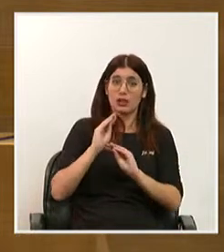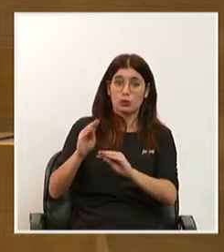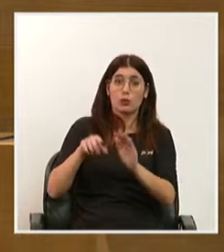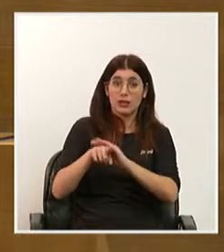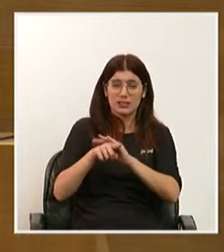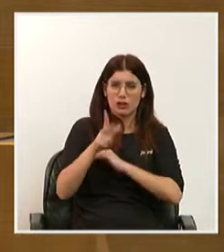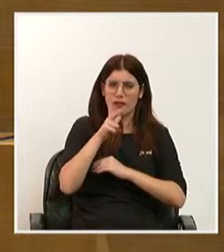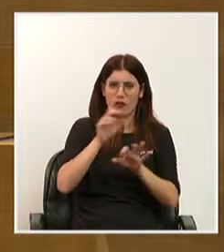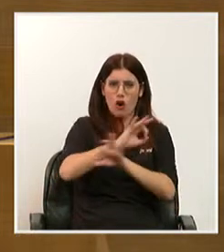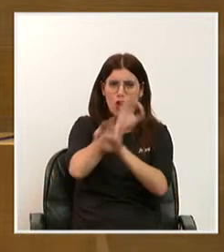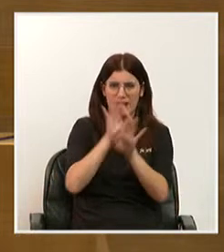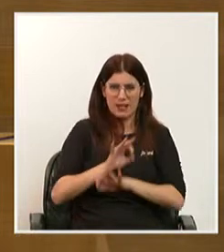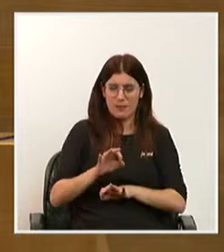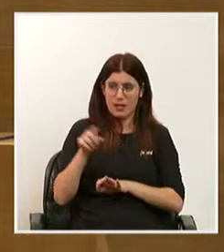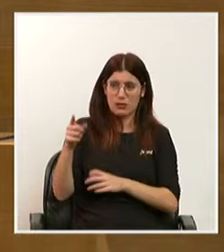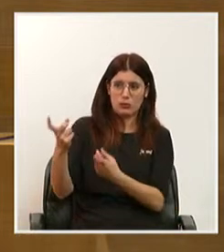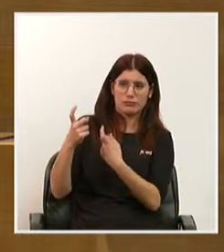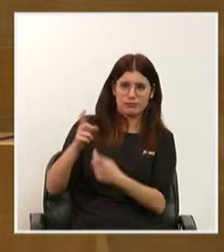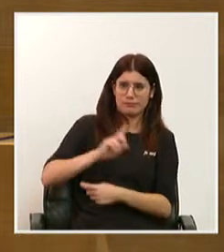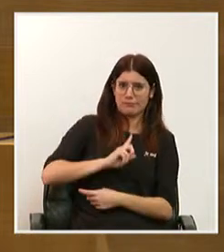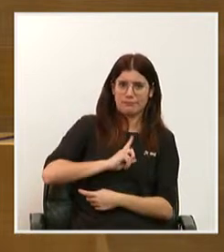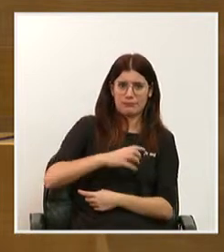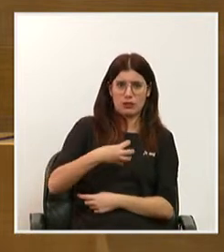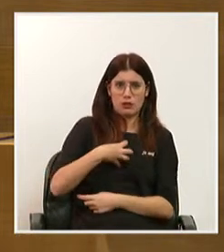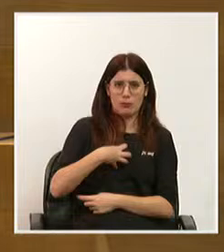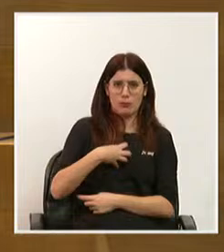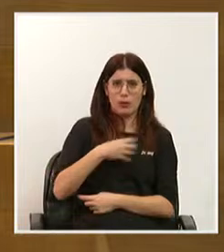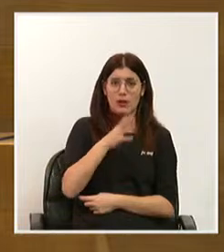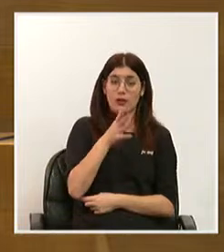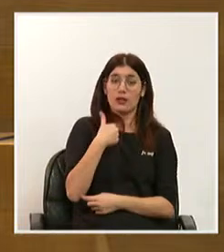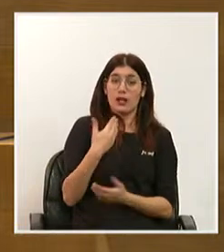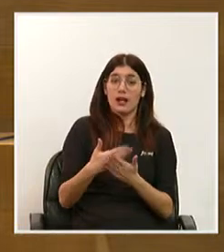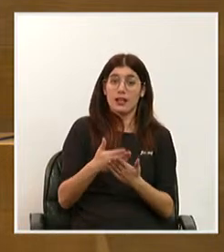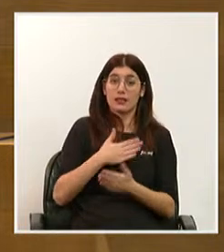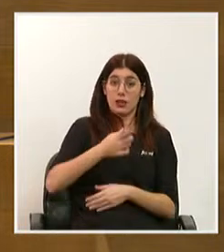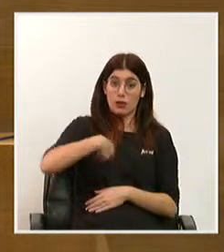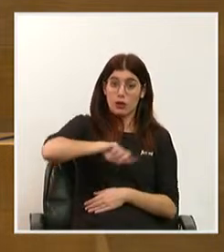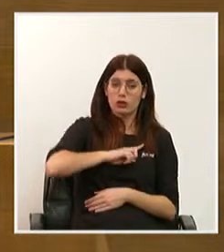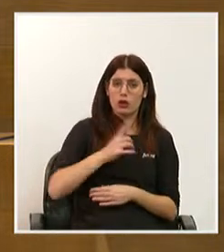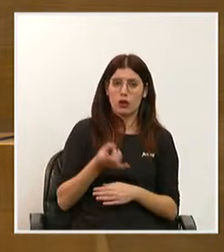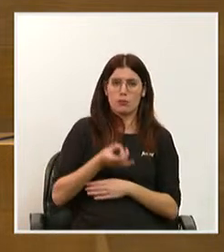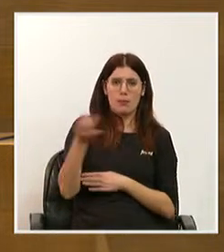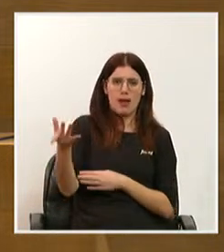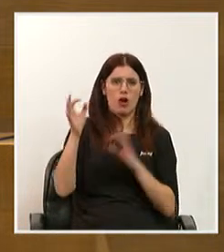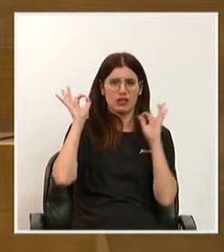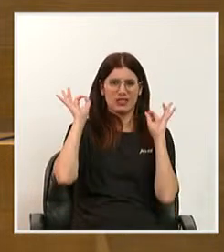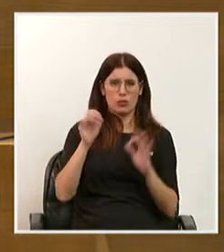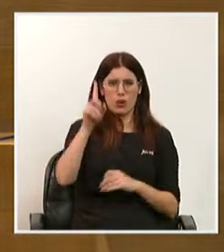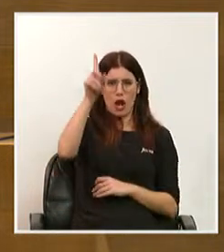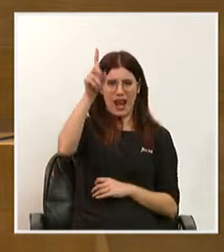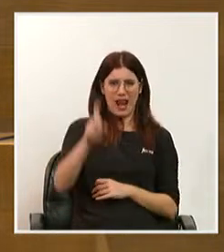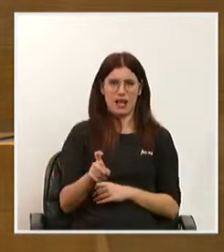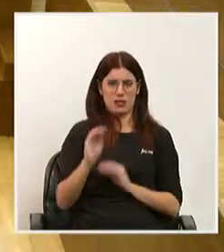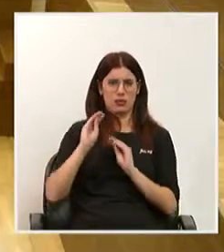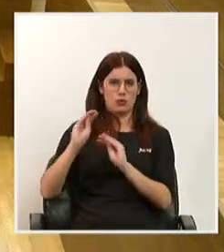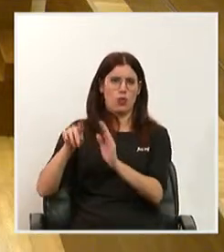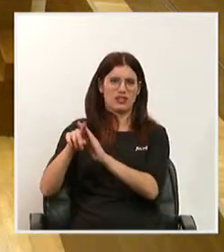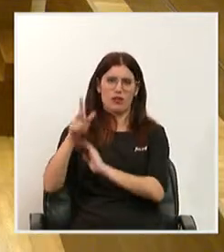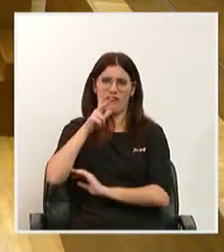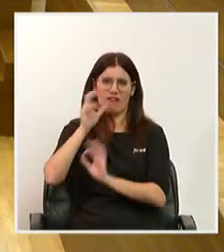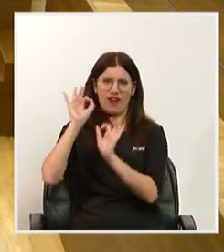ha sido lamentable no son ejemplo de nada y le garantizo que nosotros vamos a mejorar con creces con creces su nefasta gestión